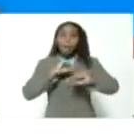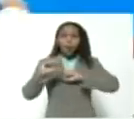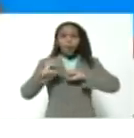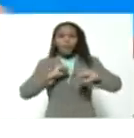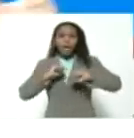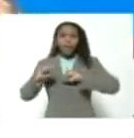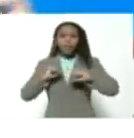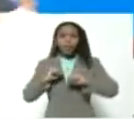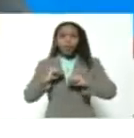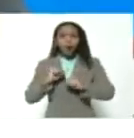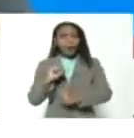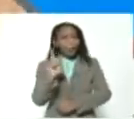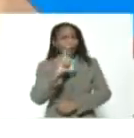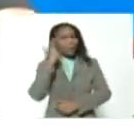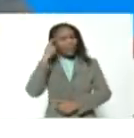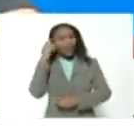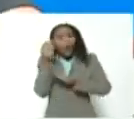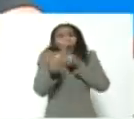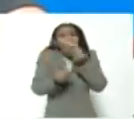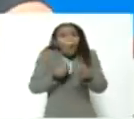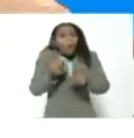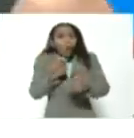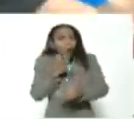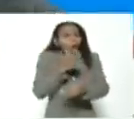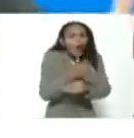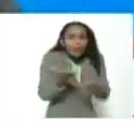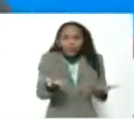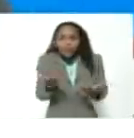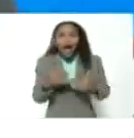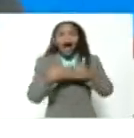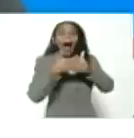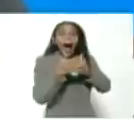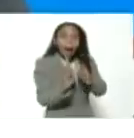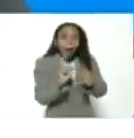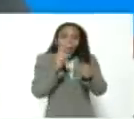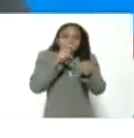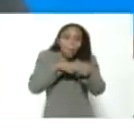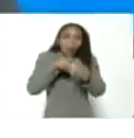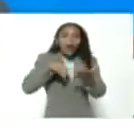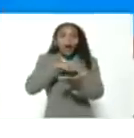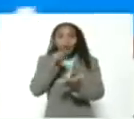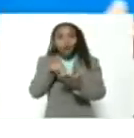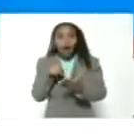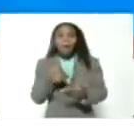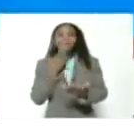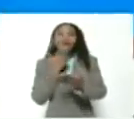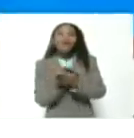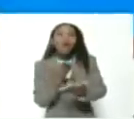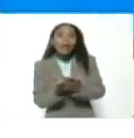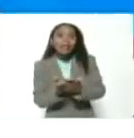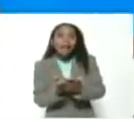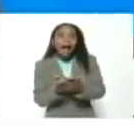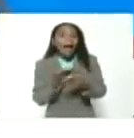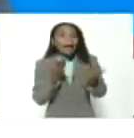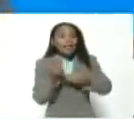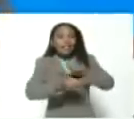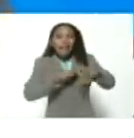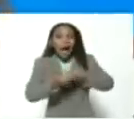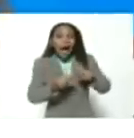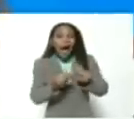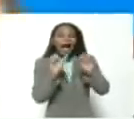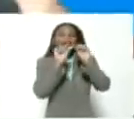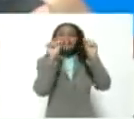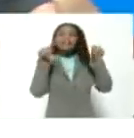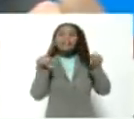movimiento, pero que no saben territorialmente a dónde ir, se abra un registro nacional. Ellos proponen que sea a través del sistema